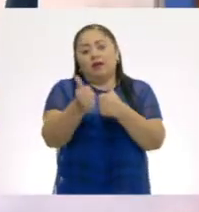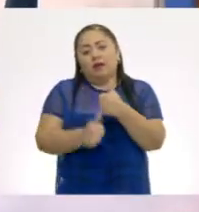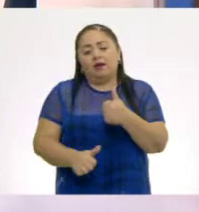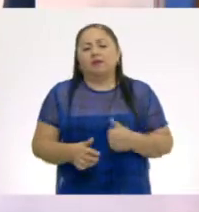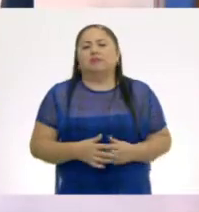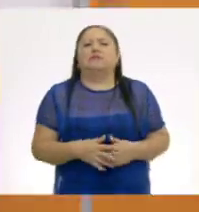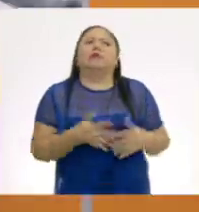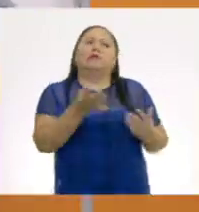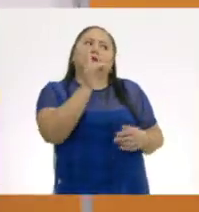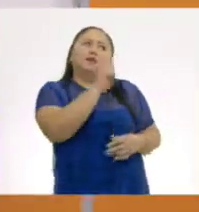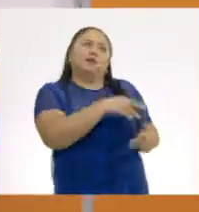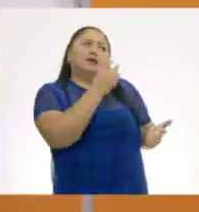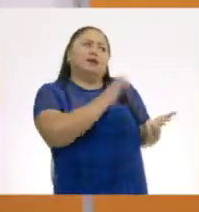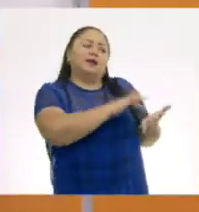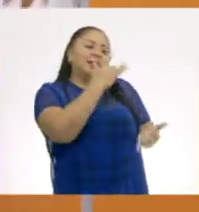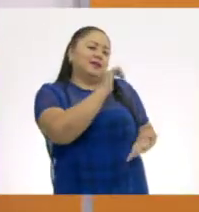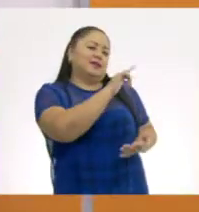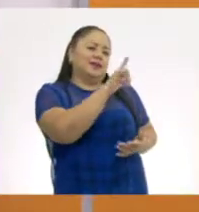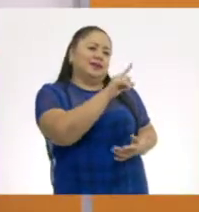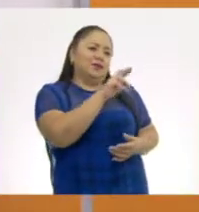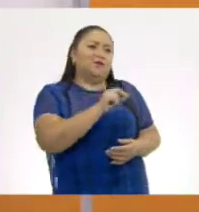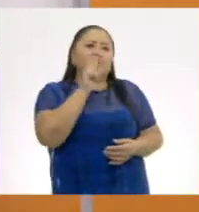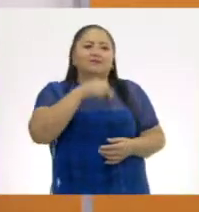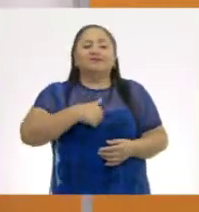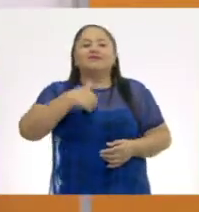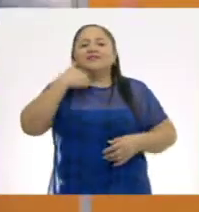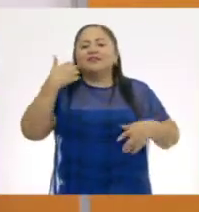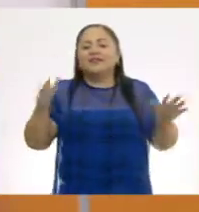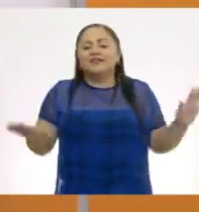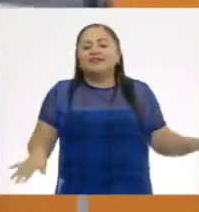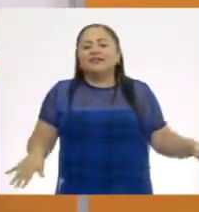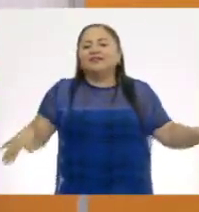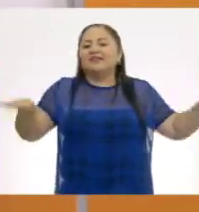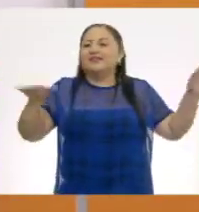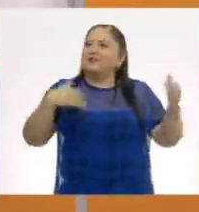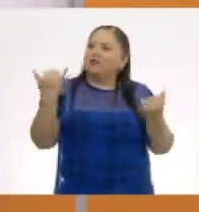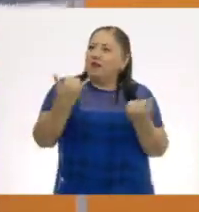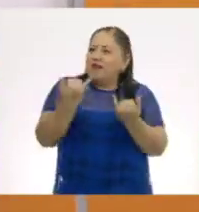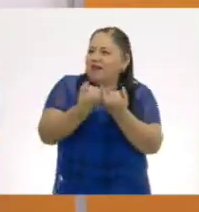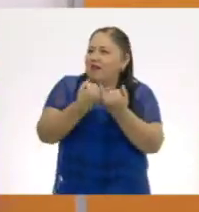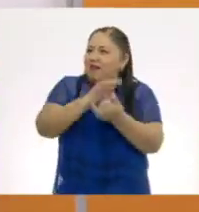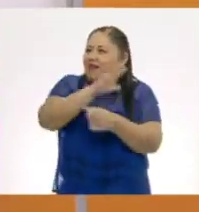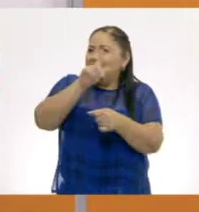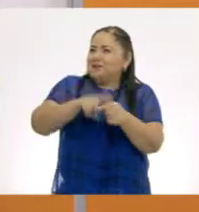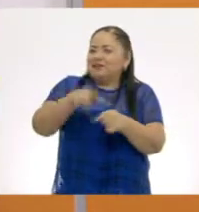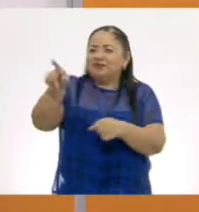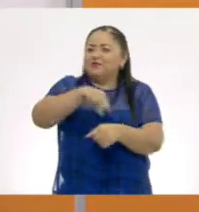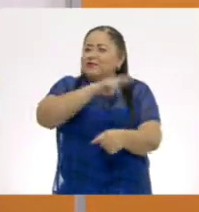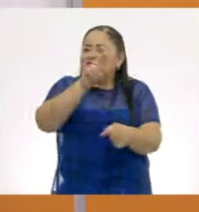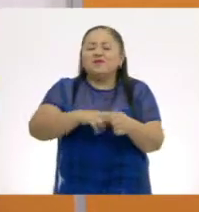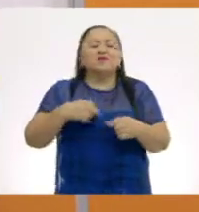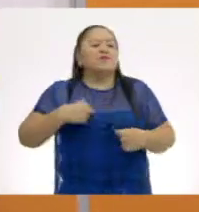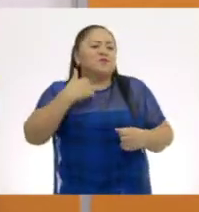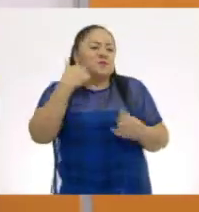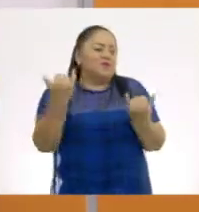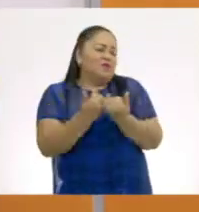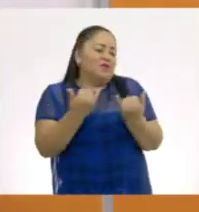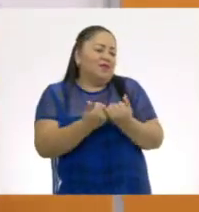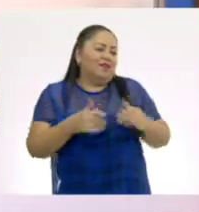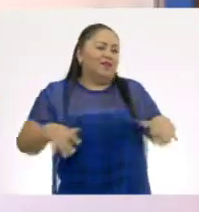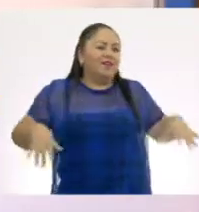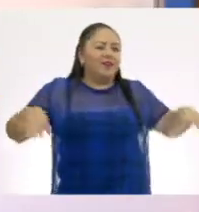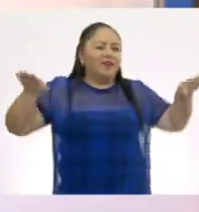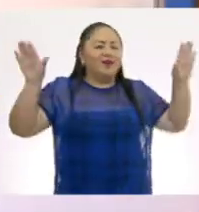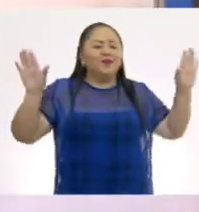Ay, muchas gracias, Alejandro. Quiero moverme como todos los animales de la naturaleza. Así,